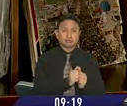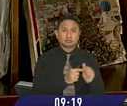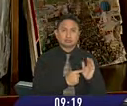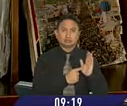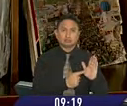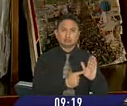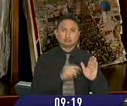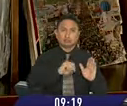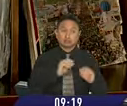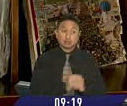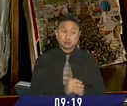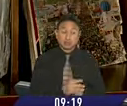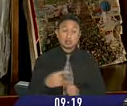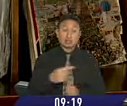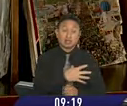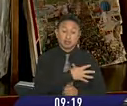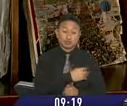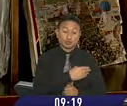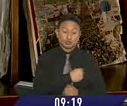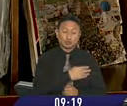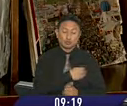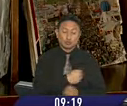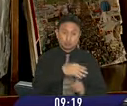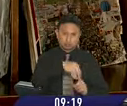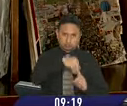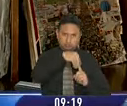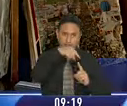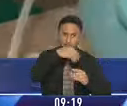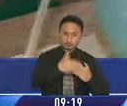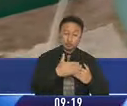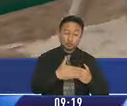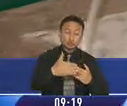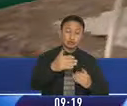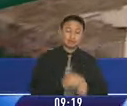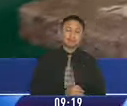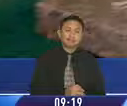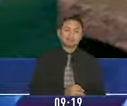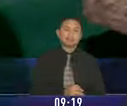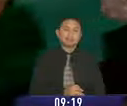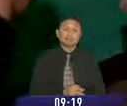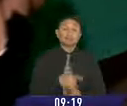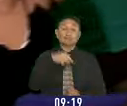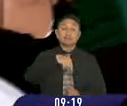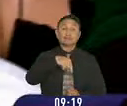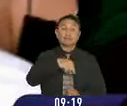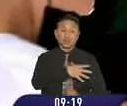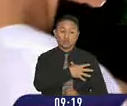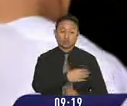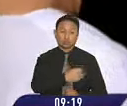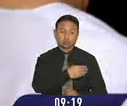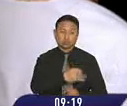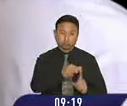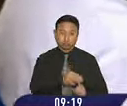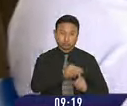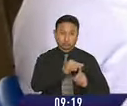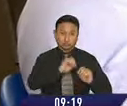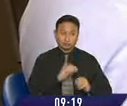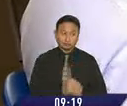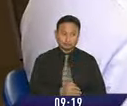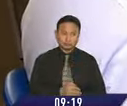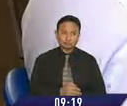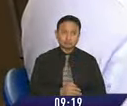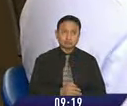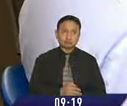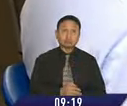que promueve una lactancia exclusiva y a largo plazo. Además, que impulsar la lactancia materna exclusiva también genera